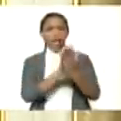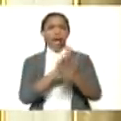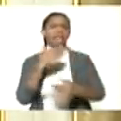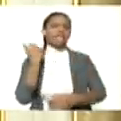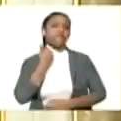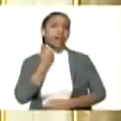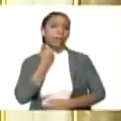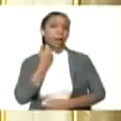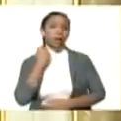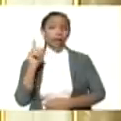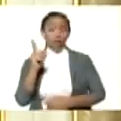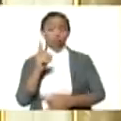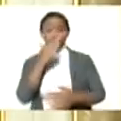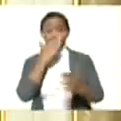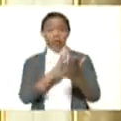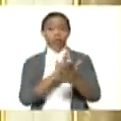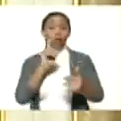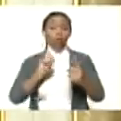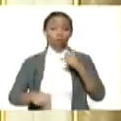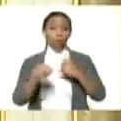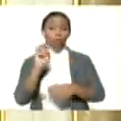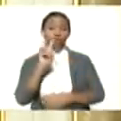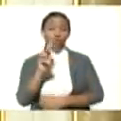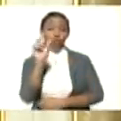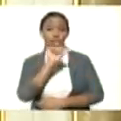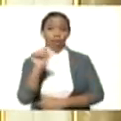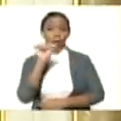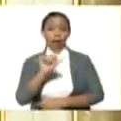enfermedad que tocó enfrentar en las últimas dos semanas,